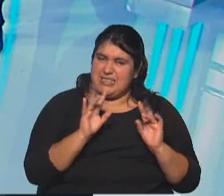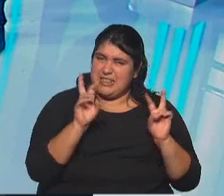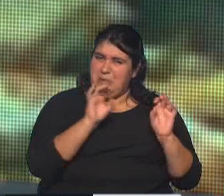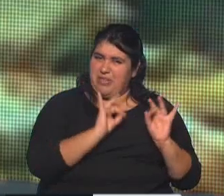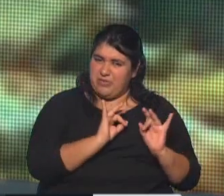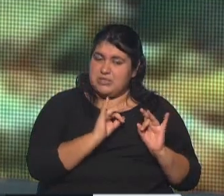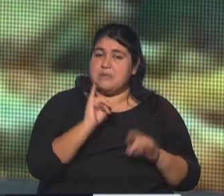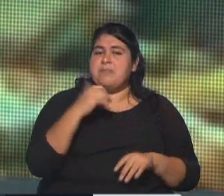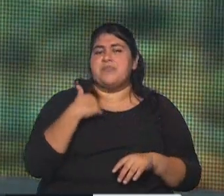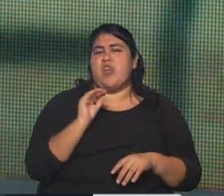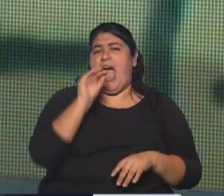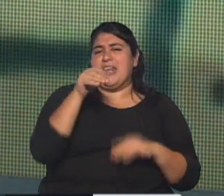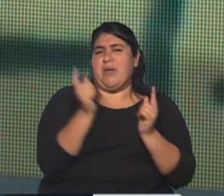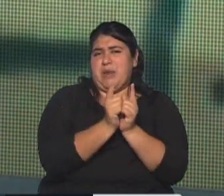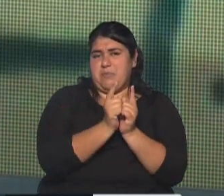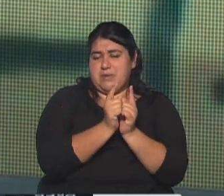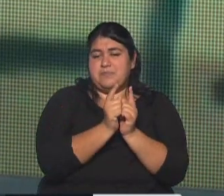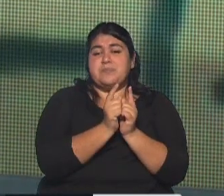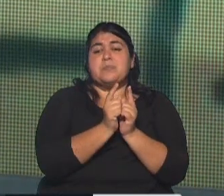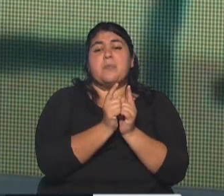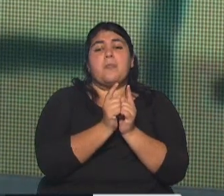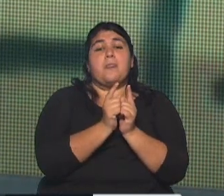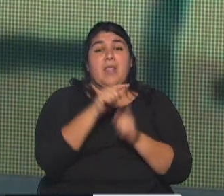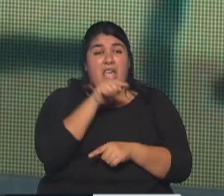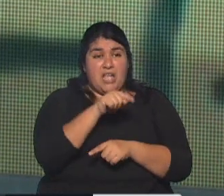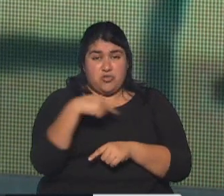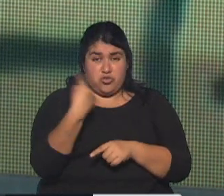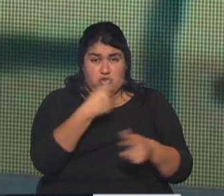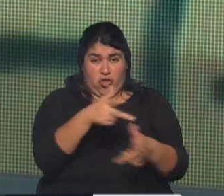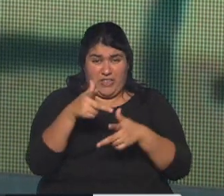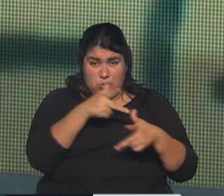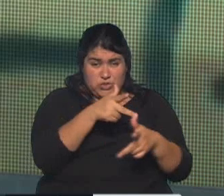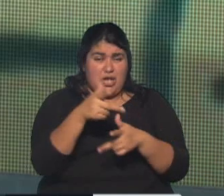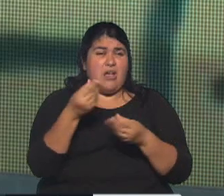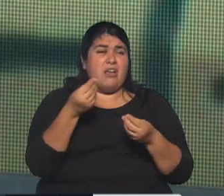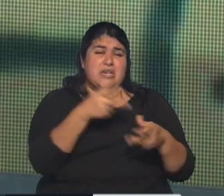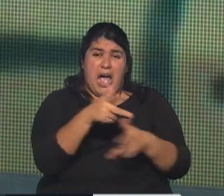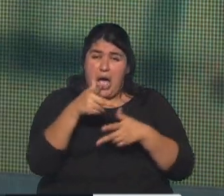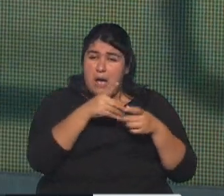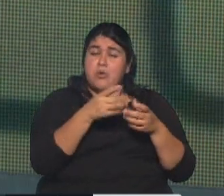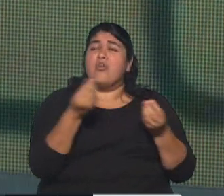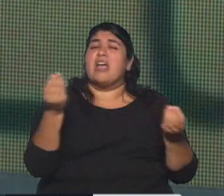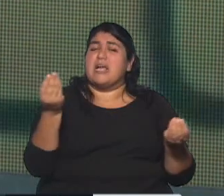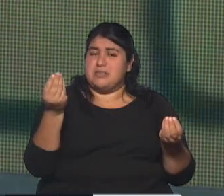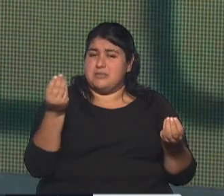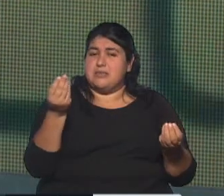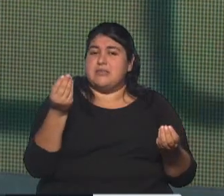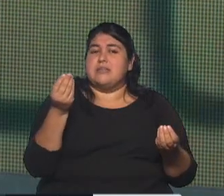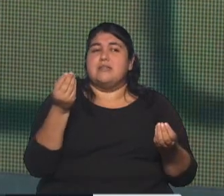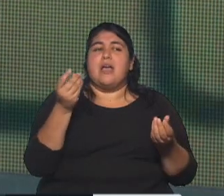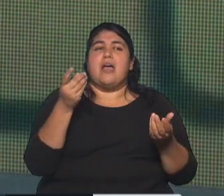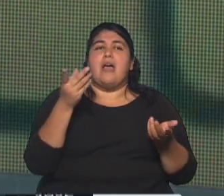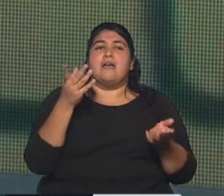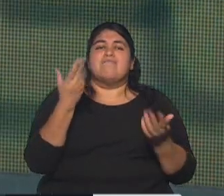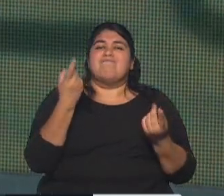agregar breve, que esto que estamos discutiendo tiene que ver con la falta de